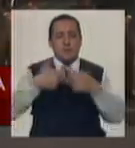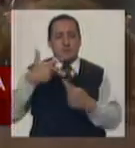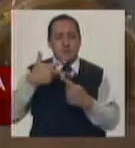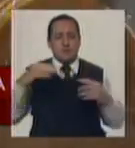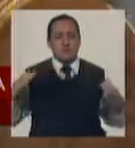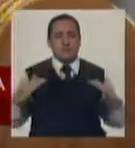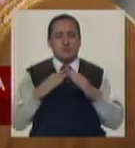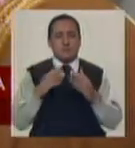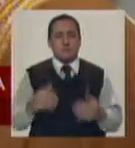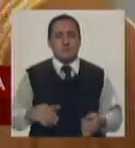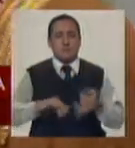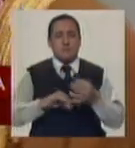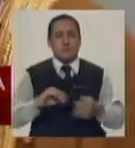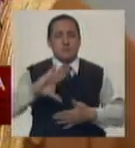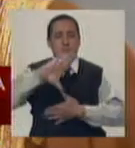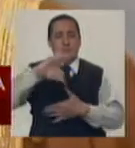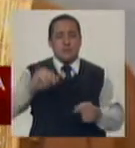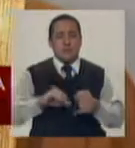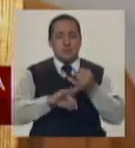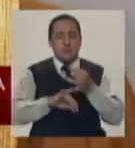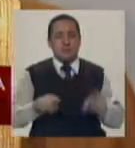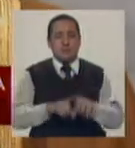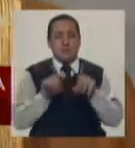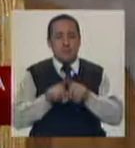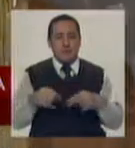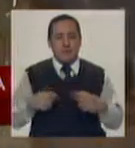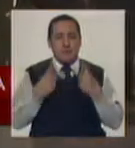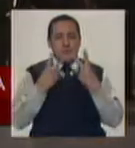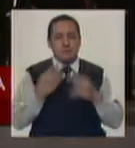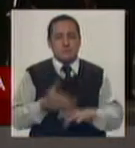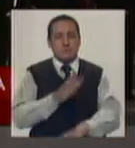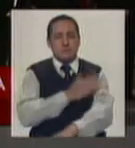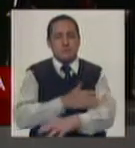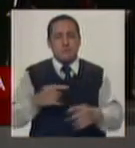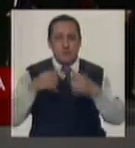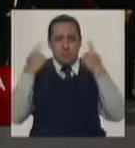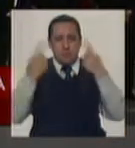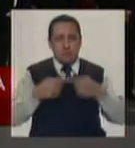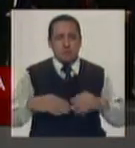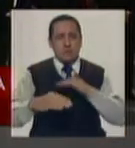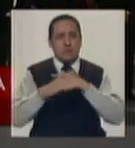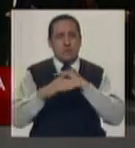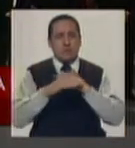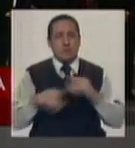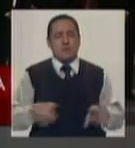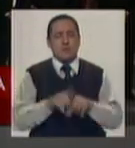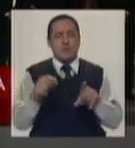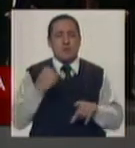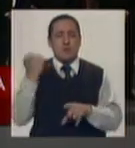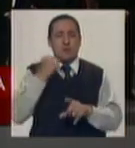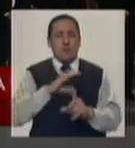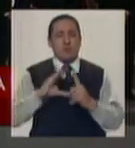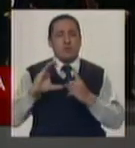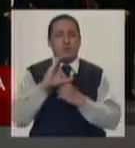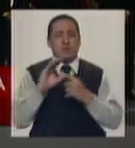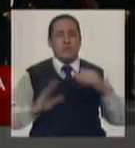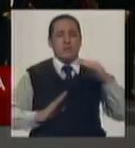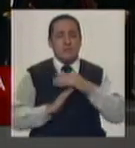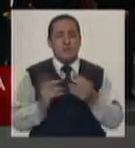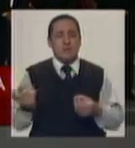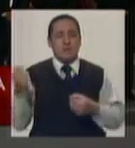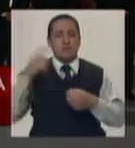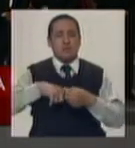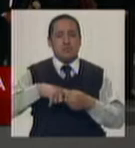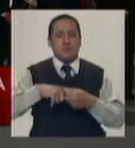de América del Sur y países árabes, enfrentar, como repetimos, los retos comunes para lograr una cultura de paz,